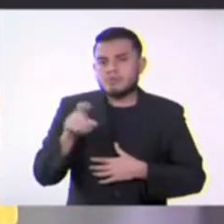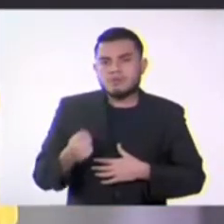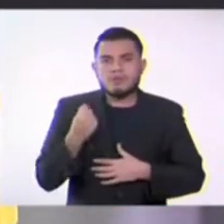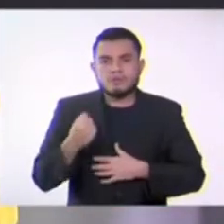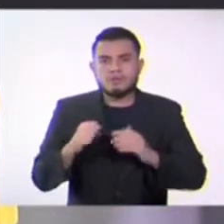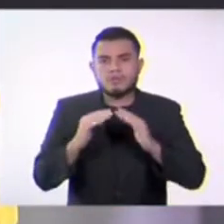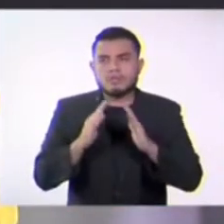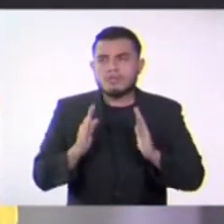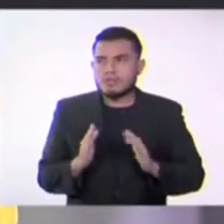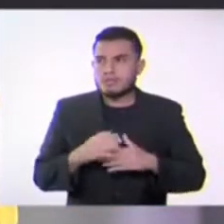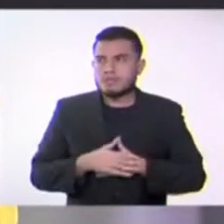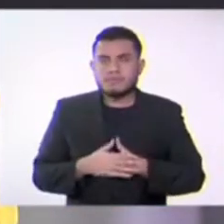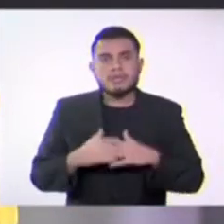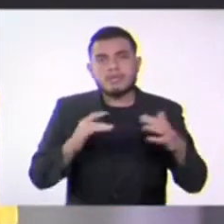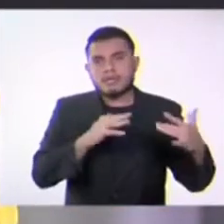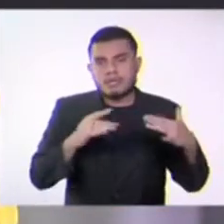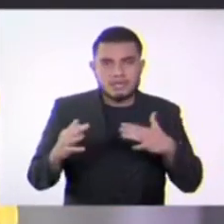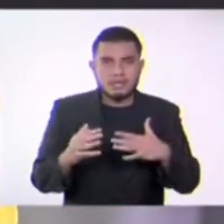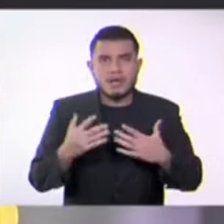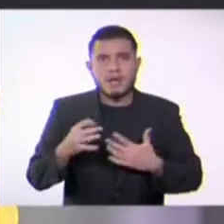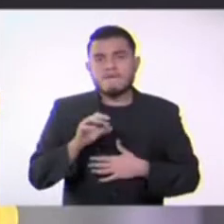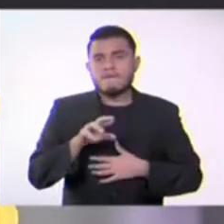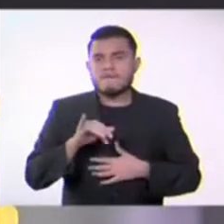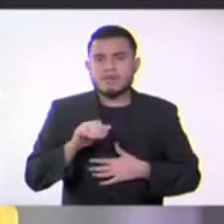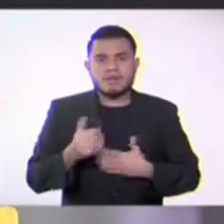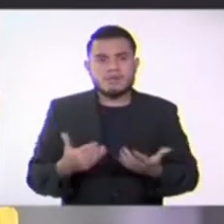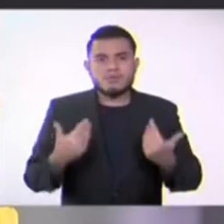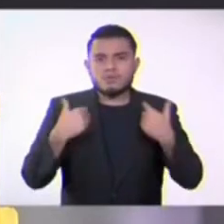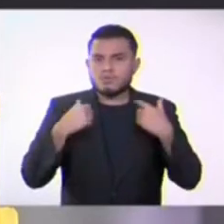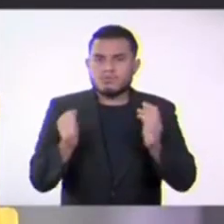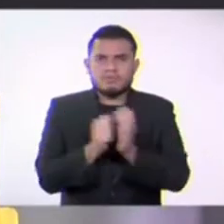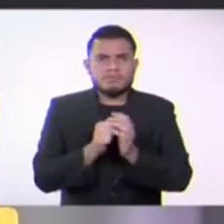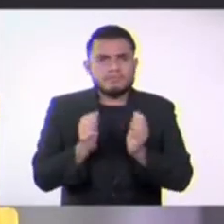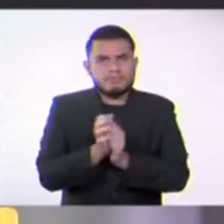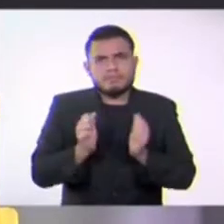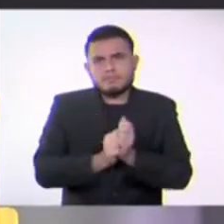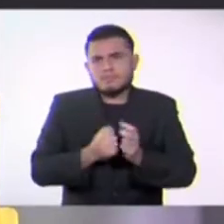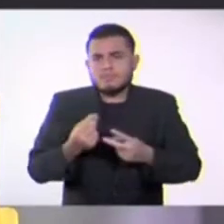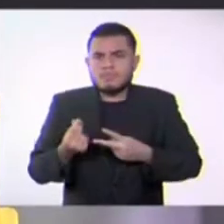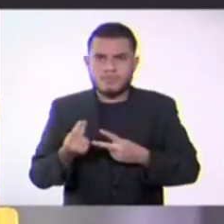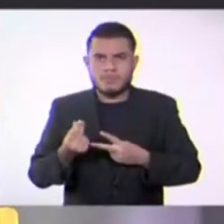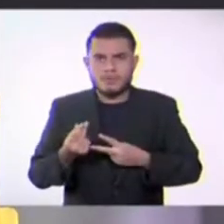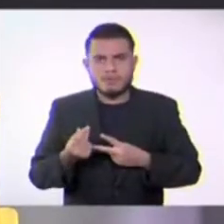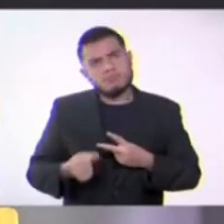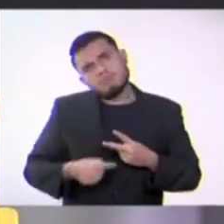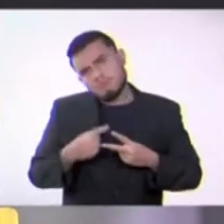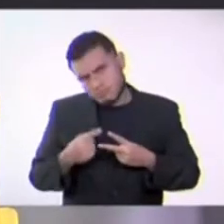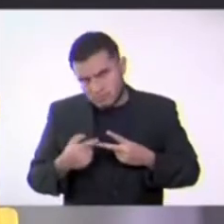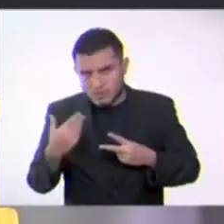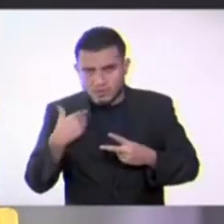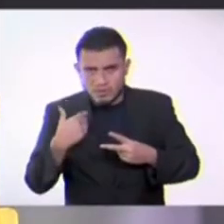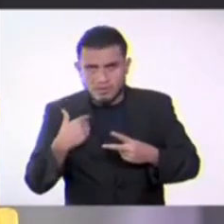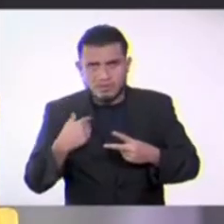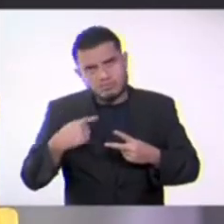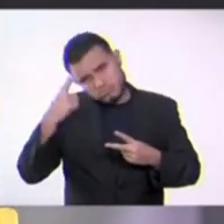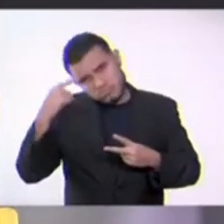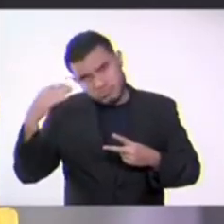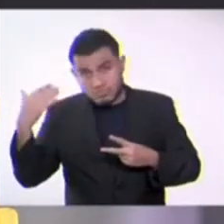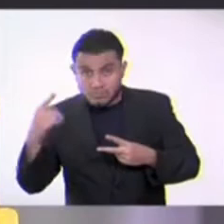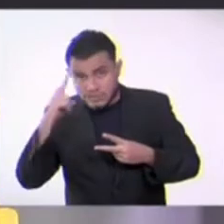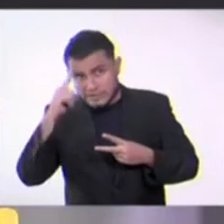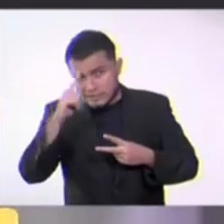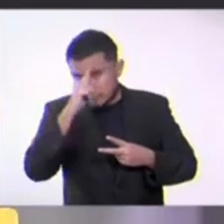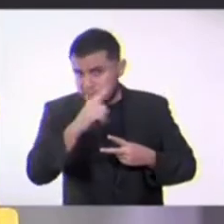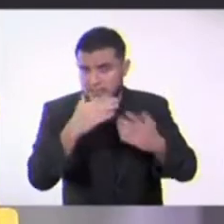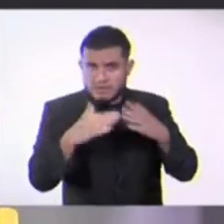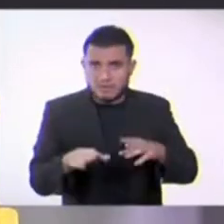casa, ¿la Guerra Fría no tuvo problemas económicos de por medio? ¿La Guerra Fría no tuvo problemas políticos de